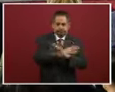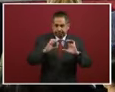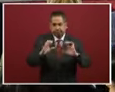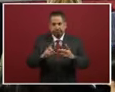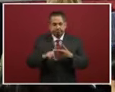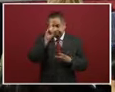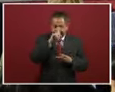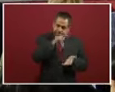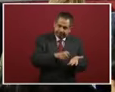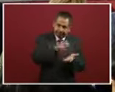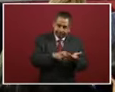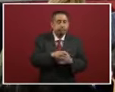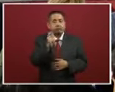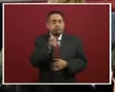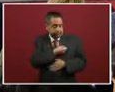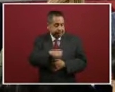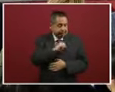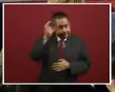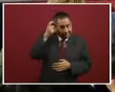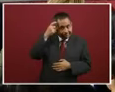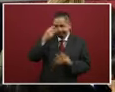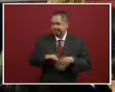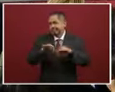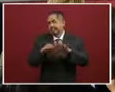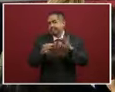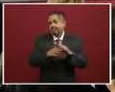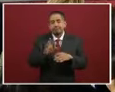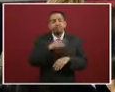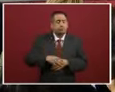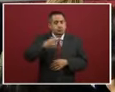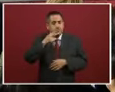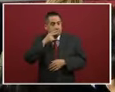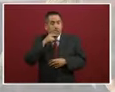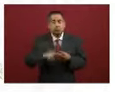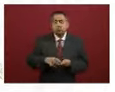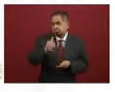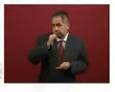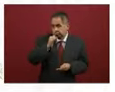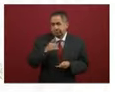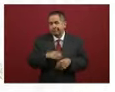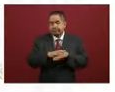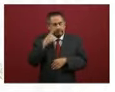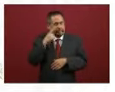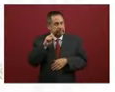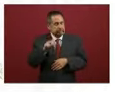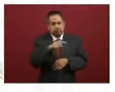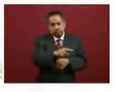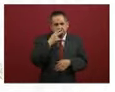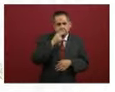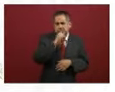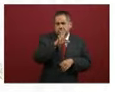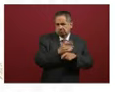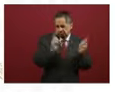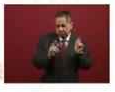promoción y rehabilitación de la salud mental, es algo también muy importante porque el consumo de tabaco, el consumo de alcohol, que son las principales drogas, que son legales, pero que